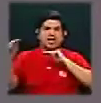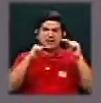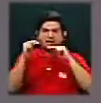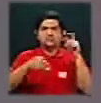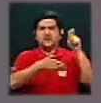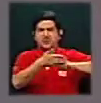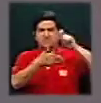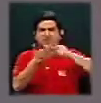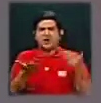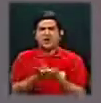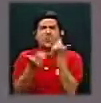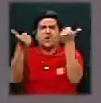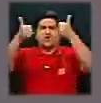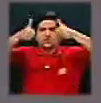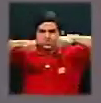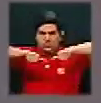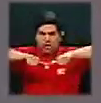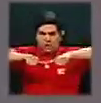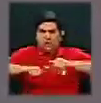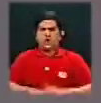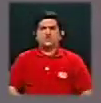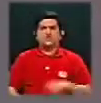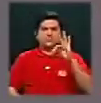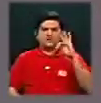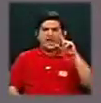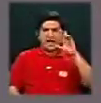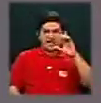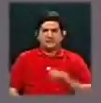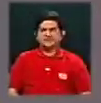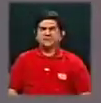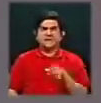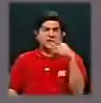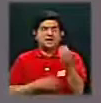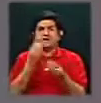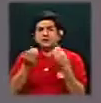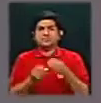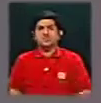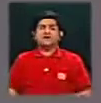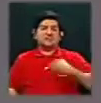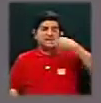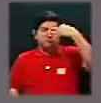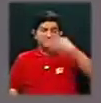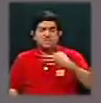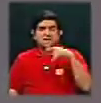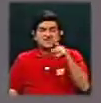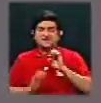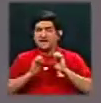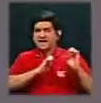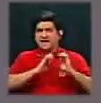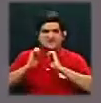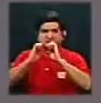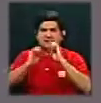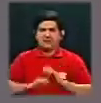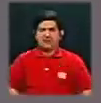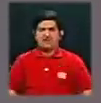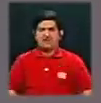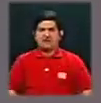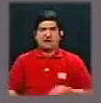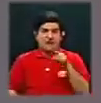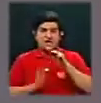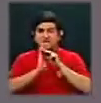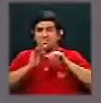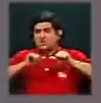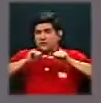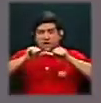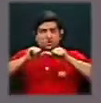y firmando nuevos acuerdos, nuevos tratados de libre comercio, que lo que hacen es consolidar esa estrategia, consolidar ese modelo. No